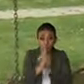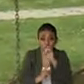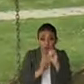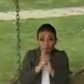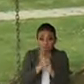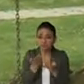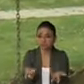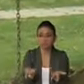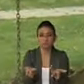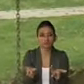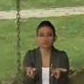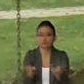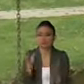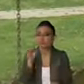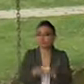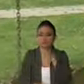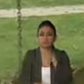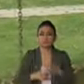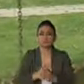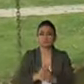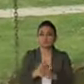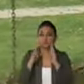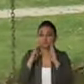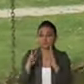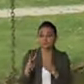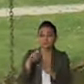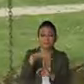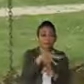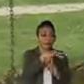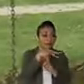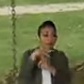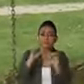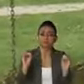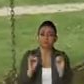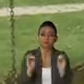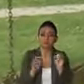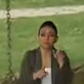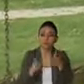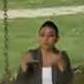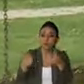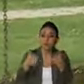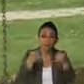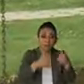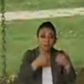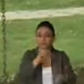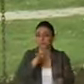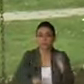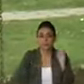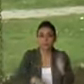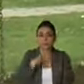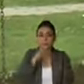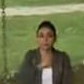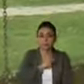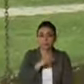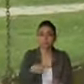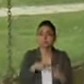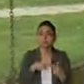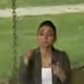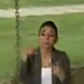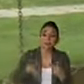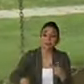esto ya no sirve. ¿Usted cómo ve, señorita, el parque? Ya no tiene algunos juegos que están ya inservibles. En la parte de